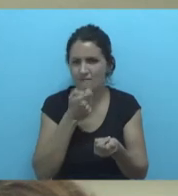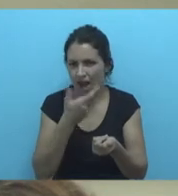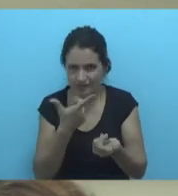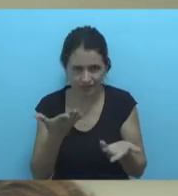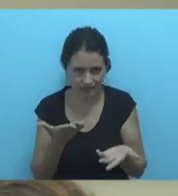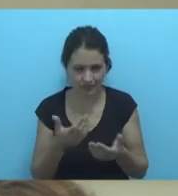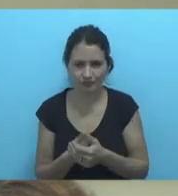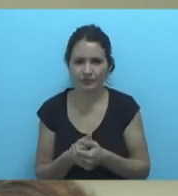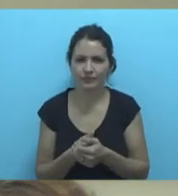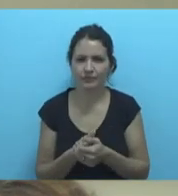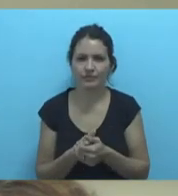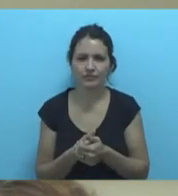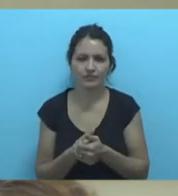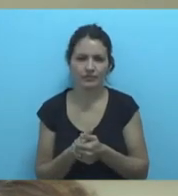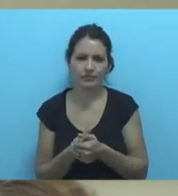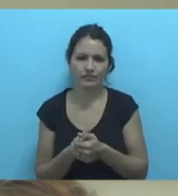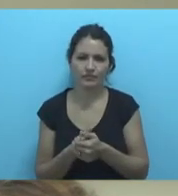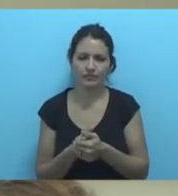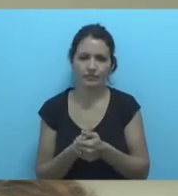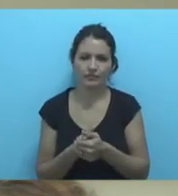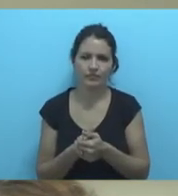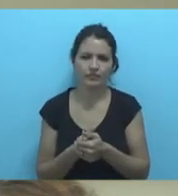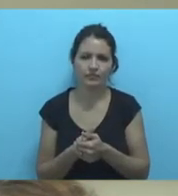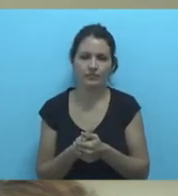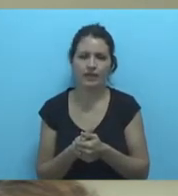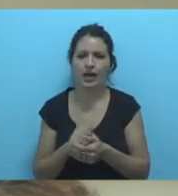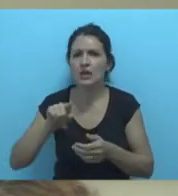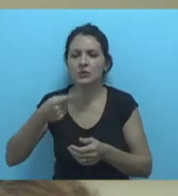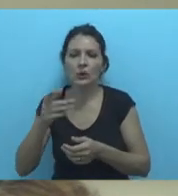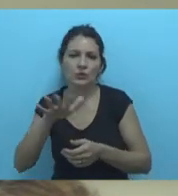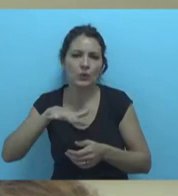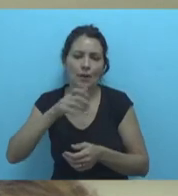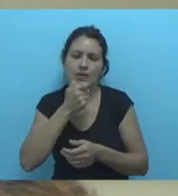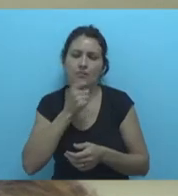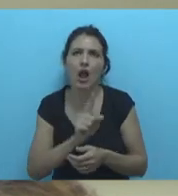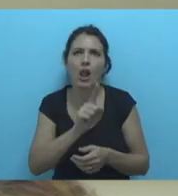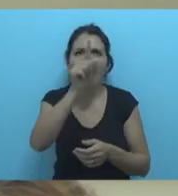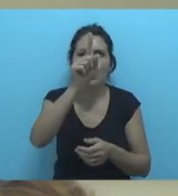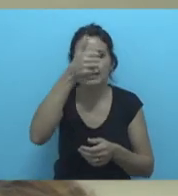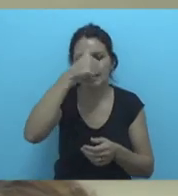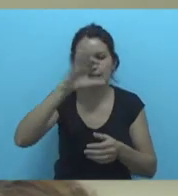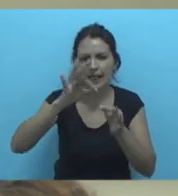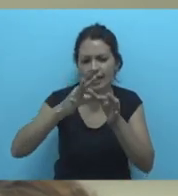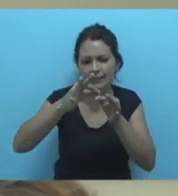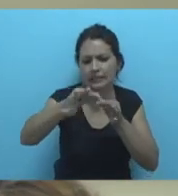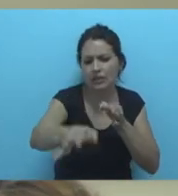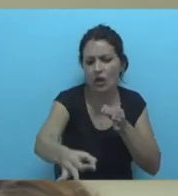de modificar, de extender, de ver esos recorridos, pero tal vez en el norte de la provincia 60 kilómetros representa que